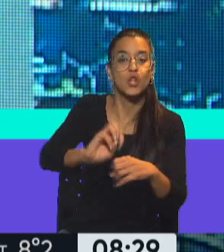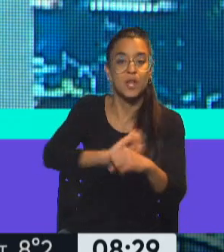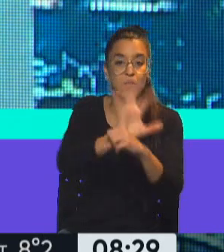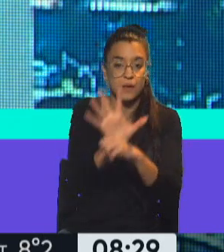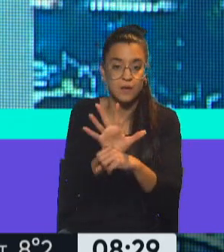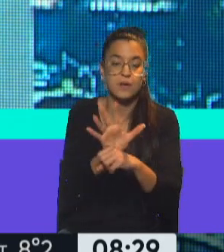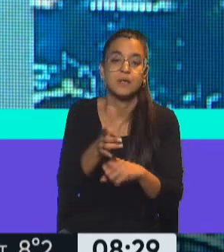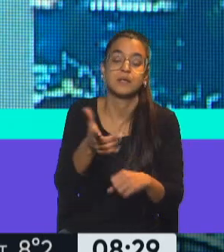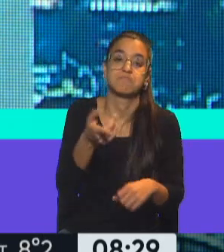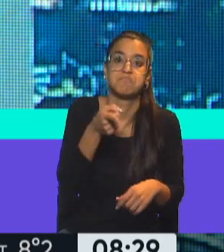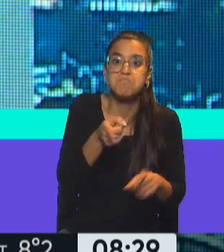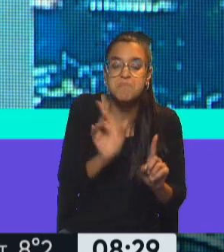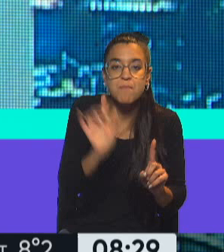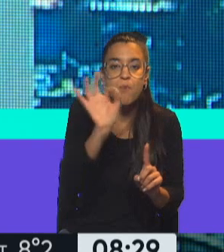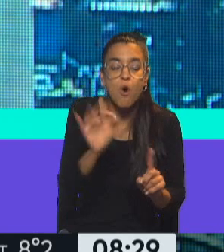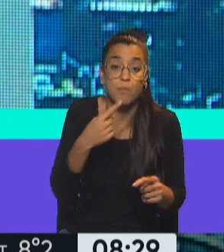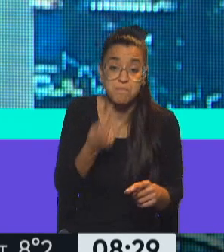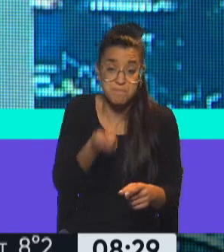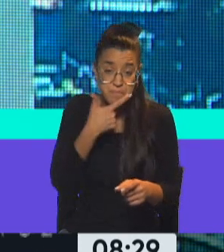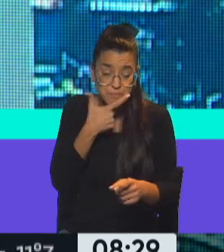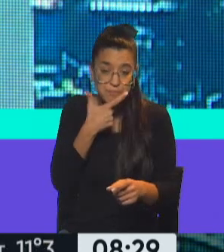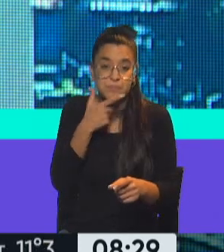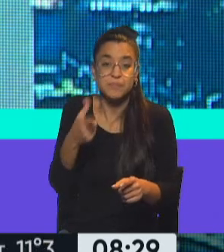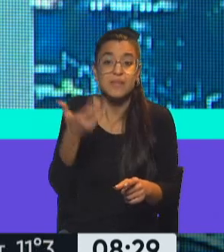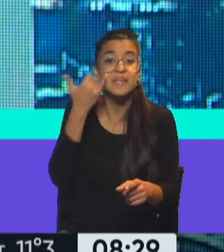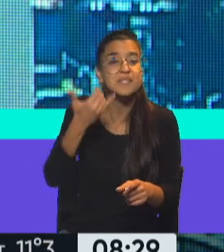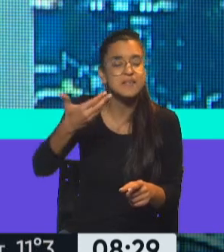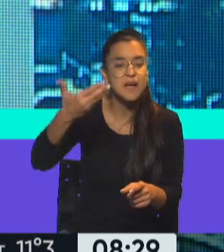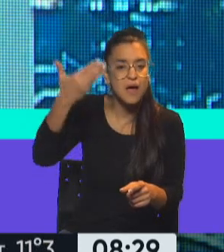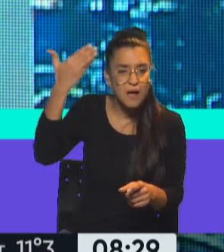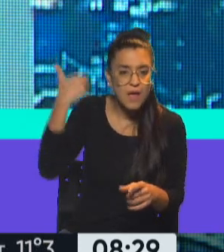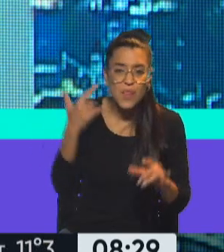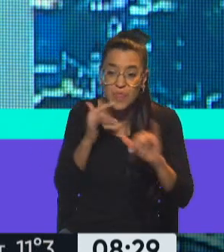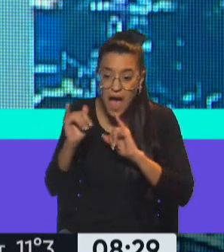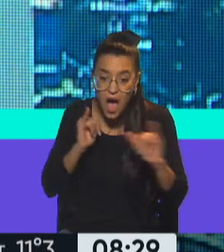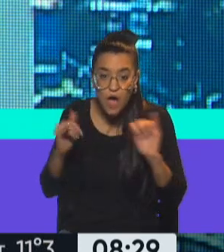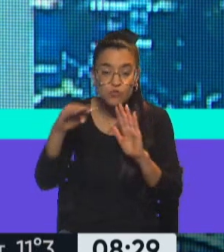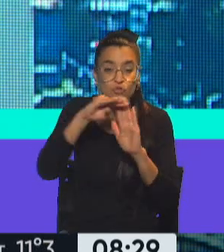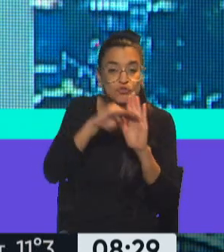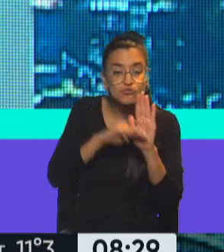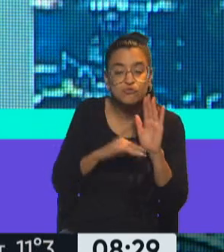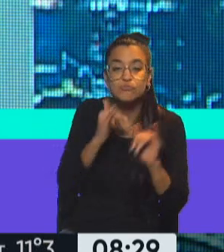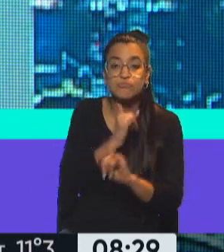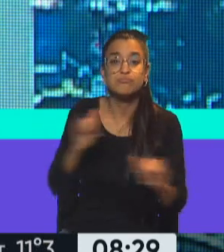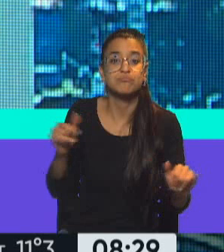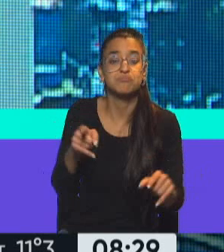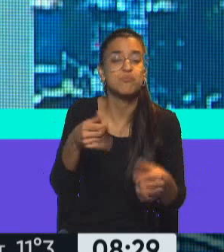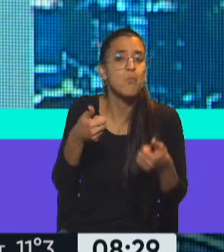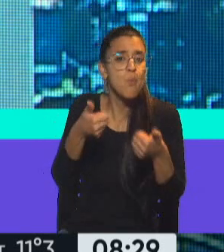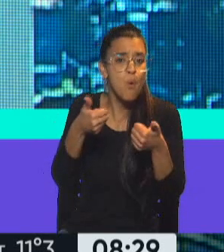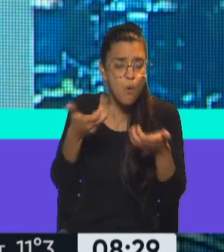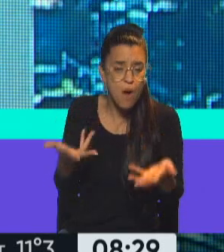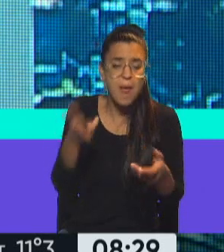virus SARS-CoV-2 del coronavirus. Esta es una de esas drogas que se ha visto en los datos iniciales que se han informado que es bastante efectiva